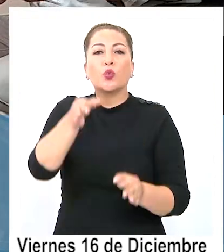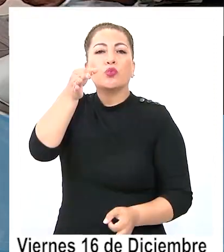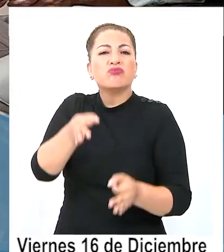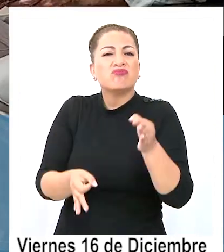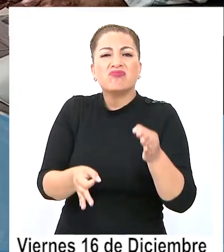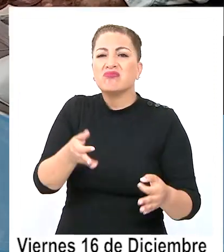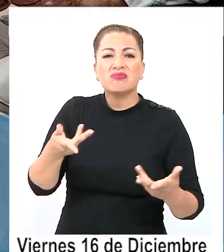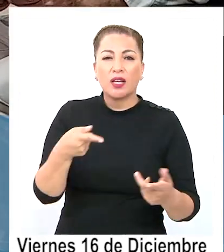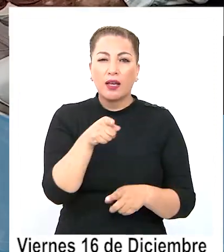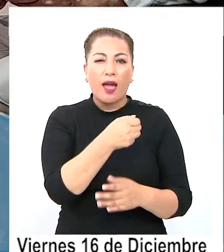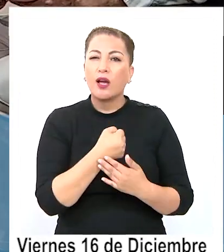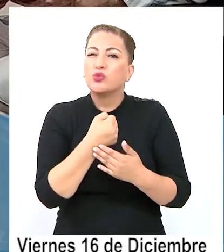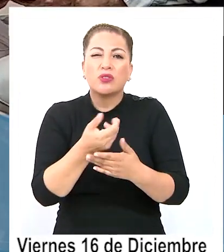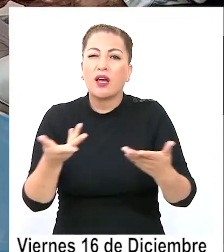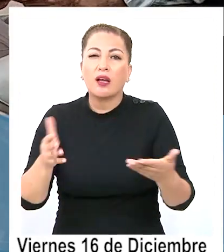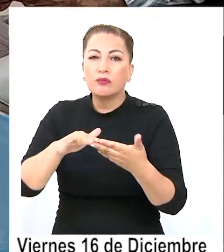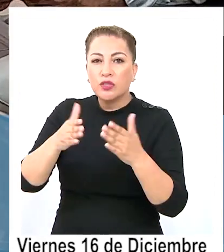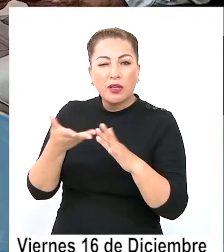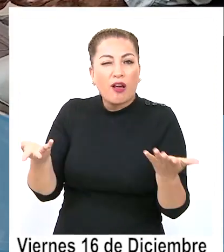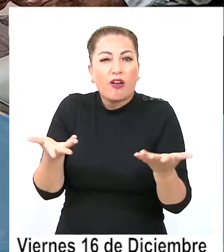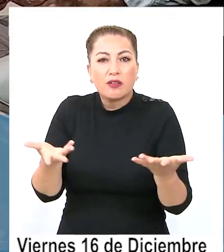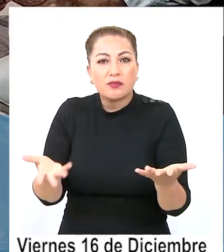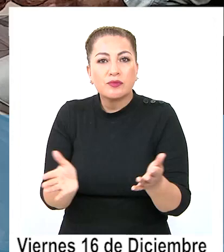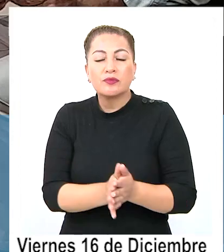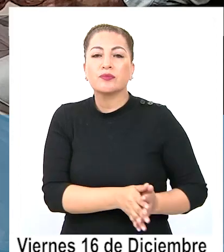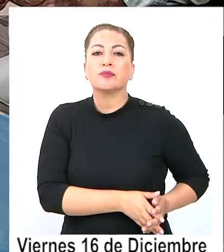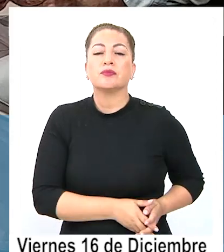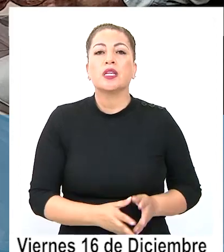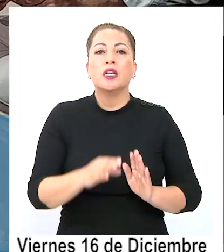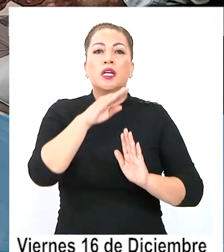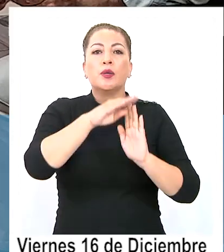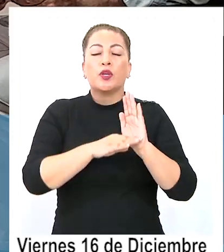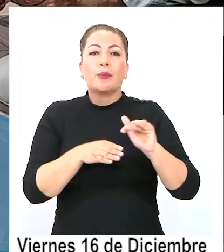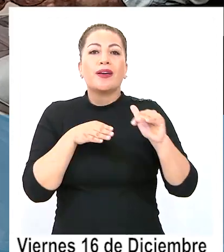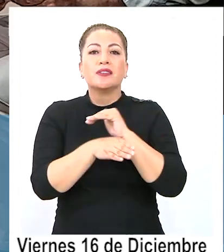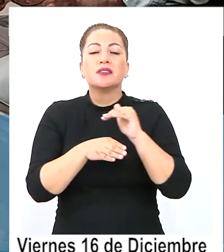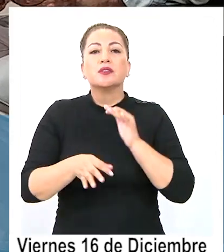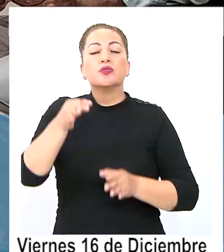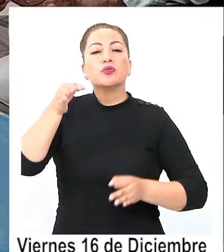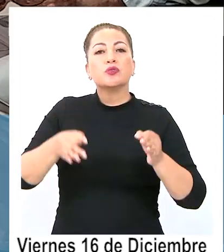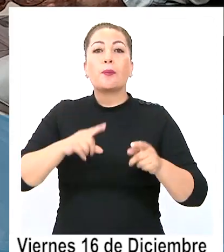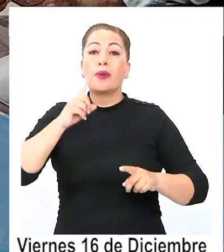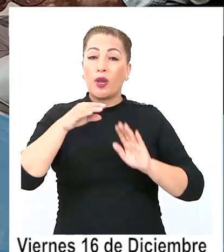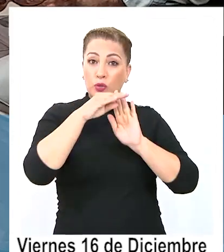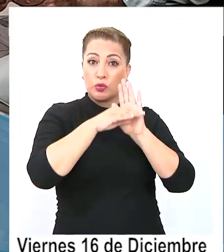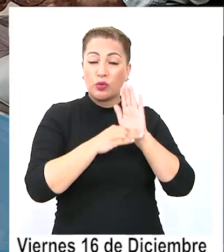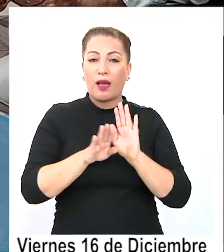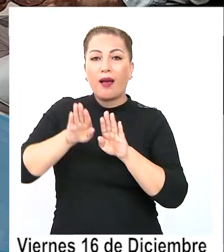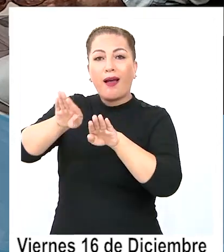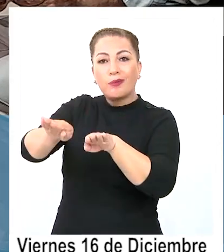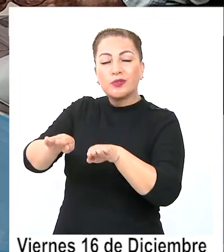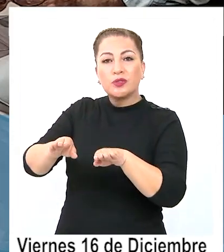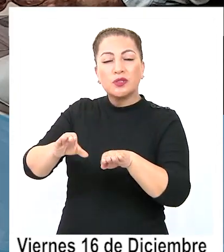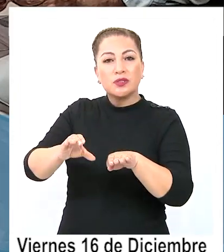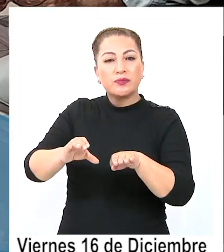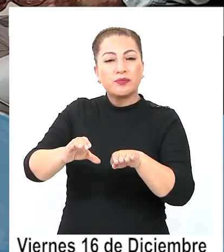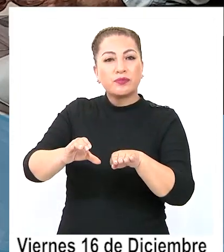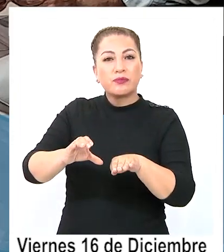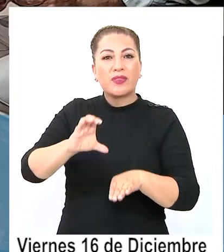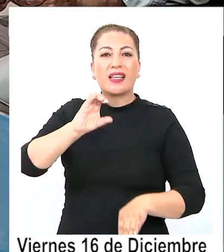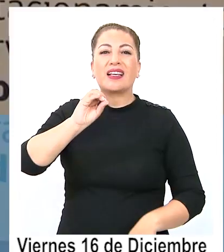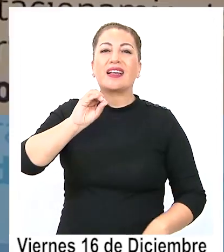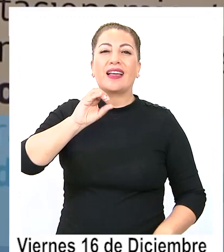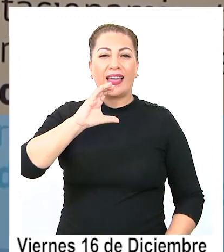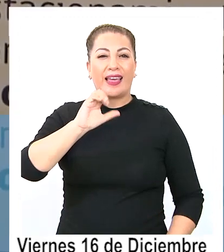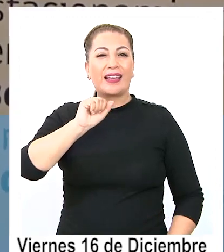¿Qué ayuda brinda a la comunidad este programa? El programa Acceso a la Justicia es un programa primero que en colaboración con la Corporación de Asistencia